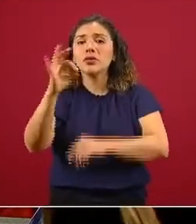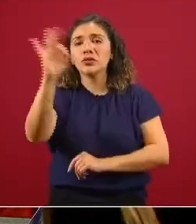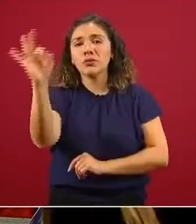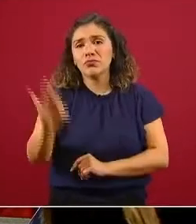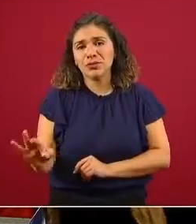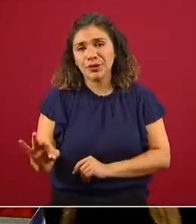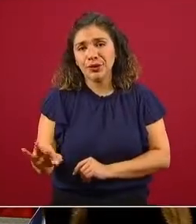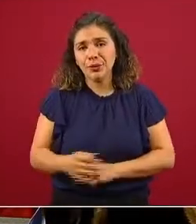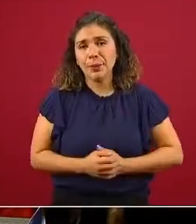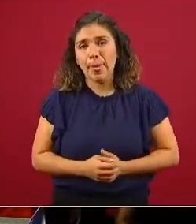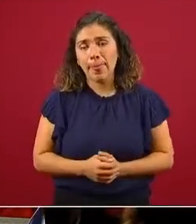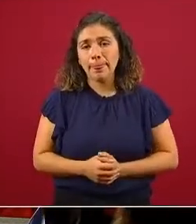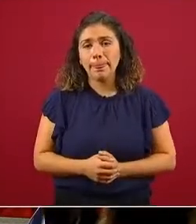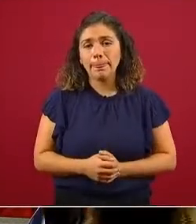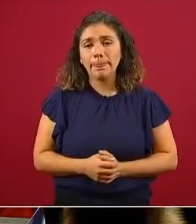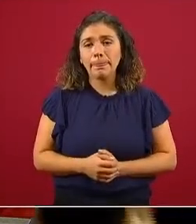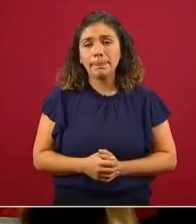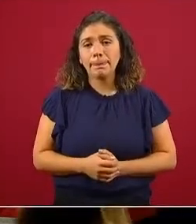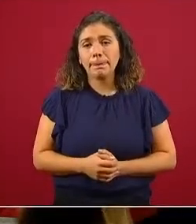0,14%.